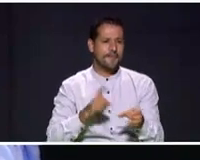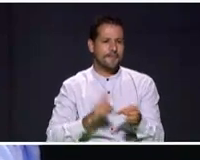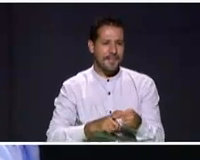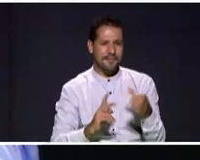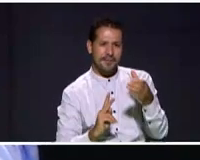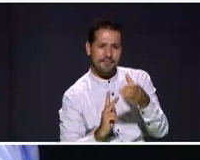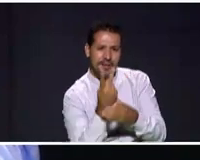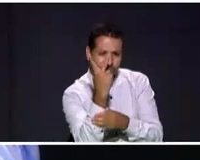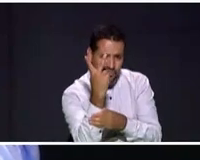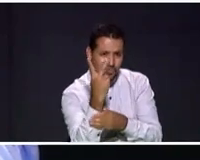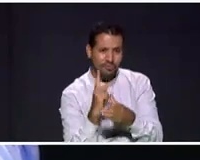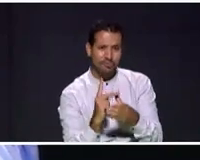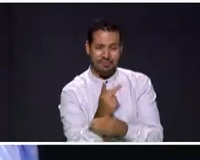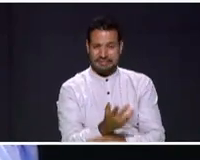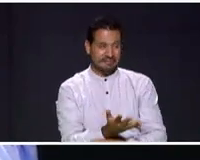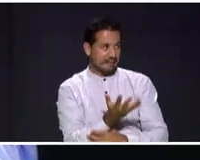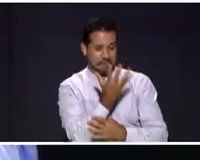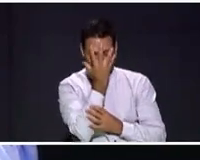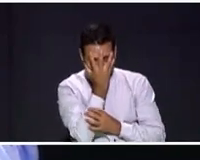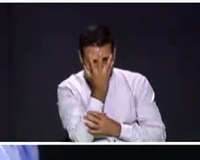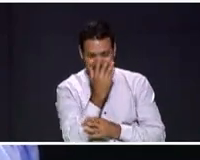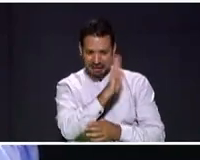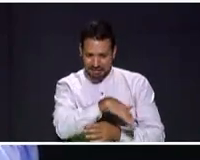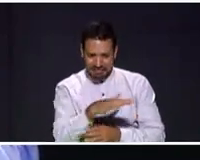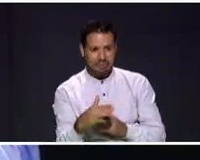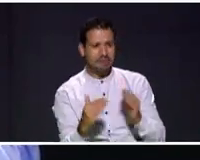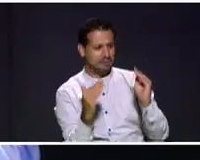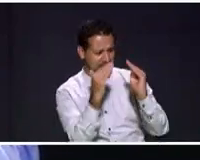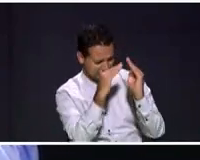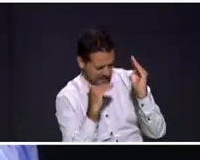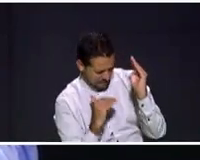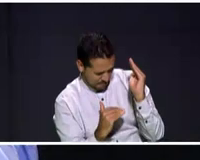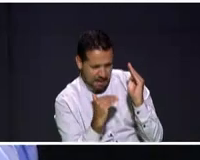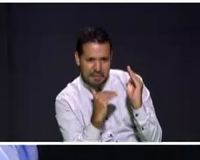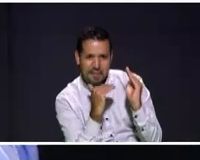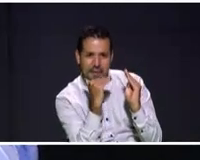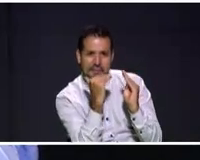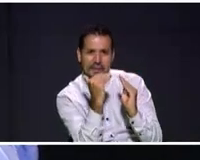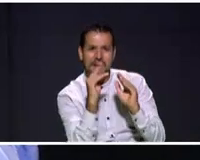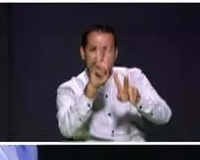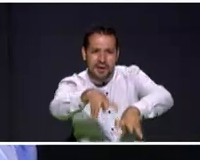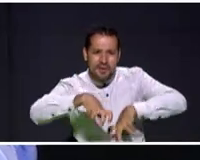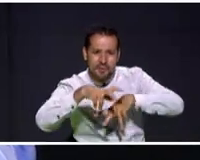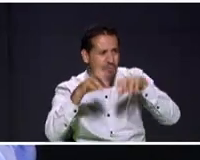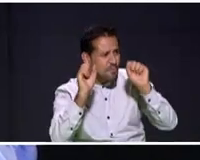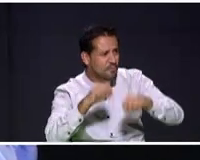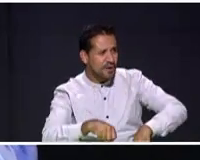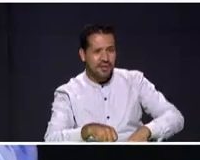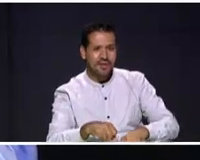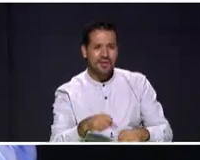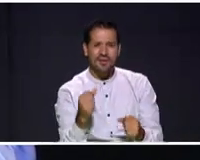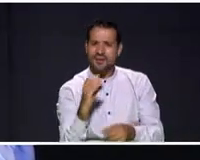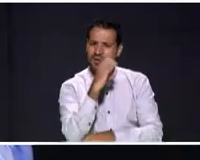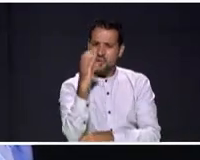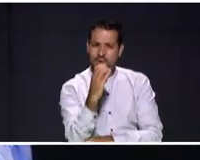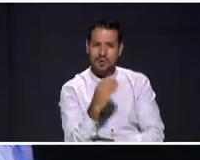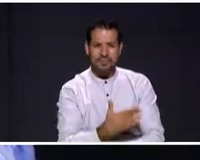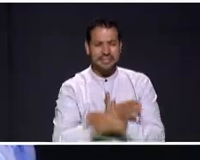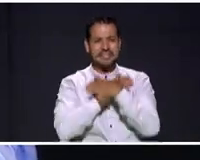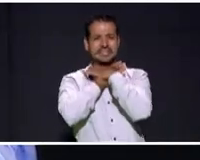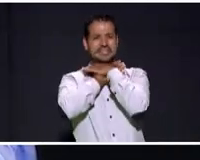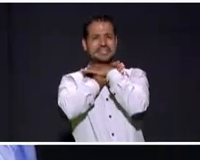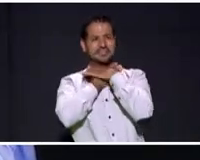es una vergüenza cuando antioquia tiene todos los pisos térmicos y todas las posibilidades de producir nosotros tenemos un problema gravísimo porque hoy